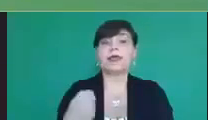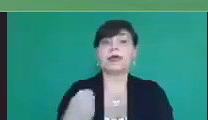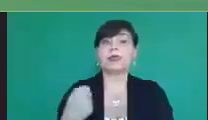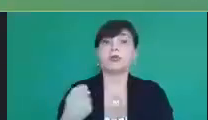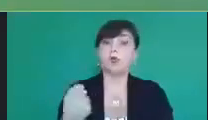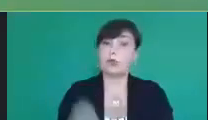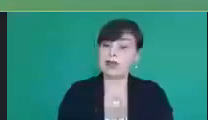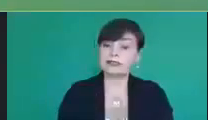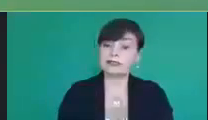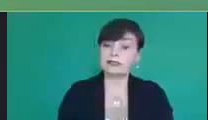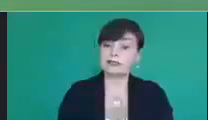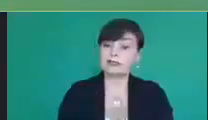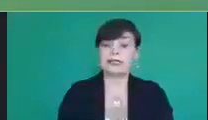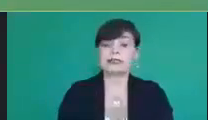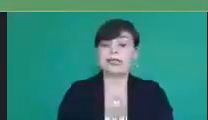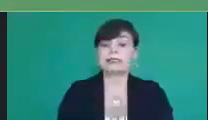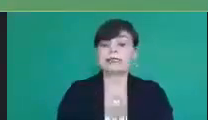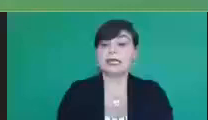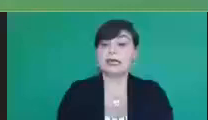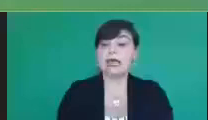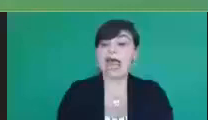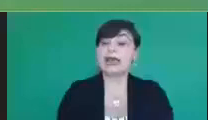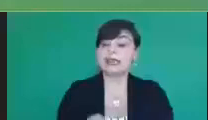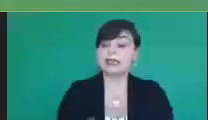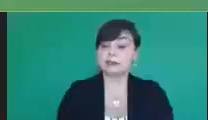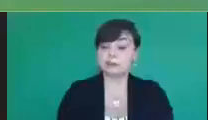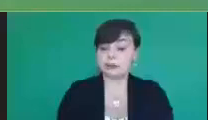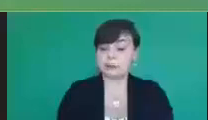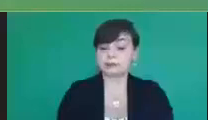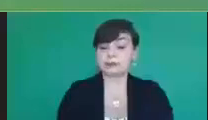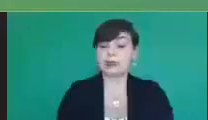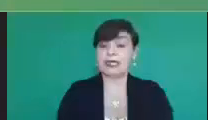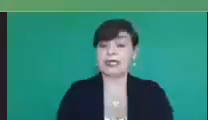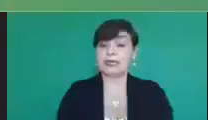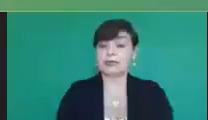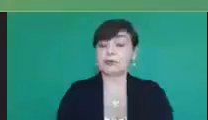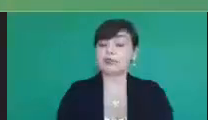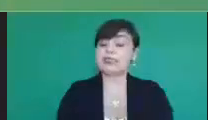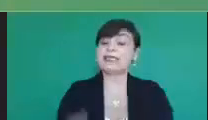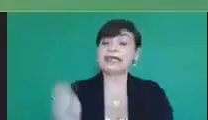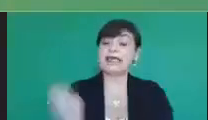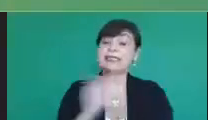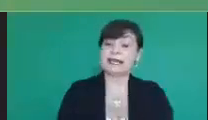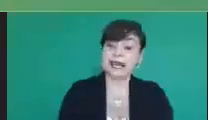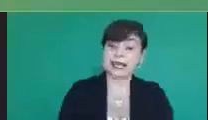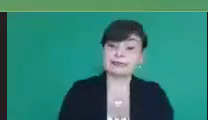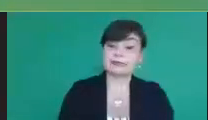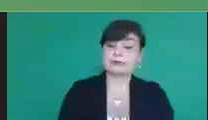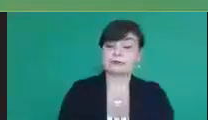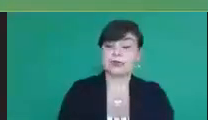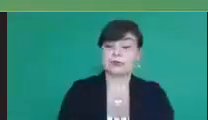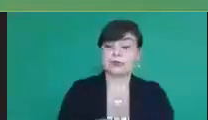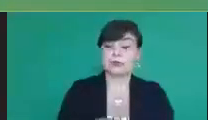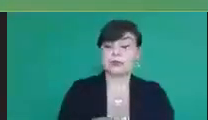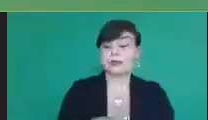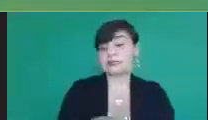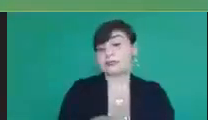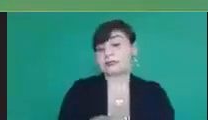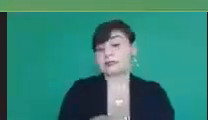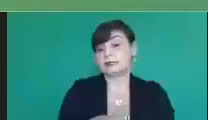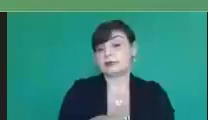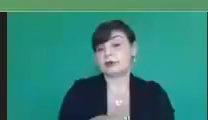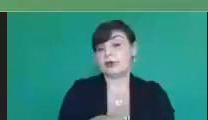de cuántas personas llegan a atención, y muchas de las diarreas